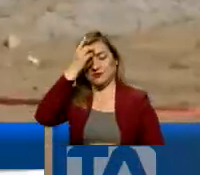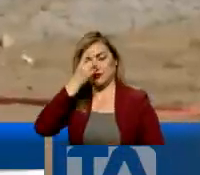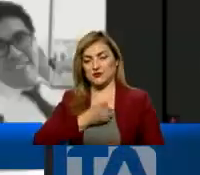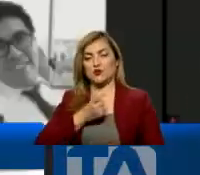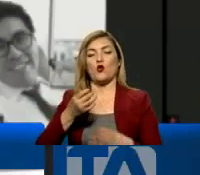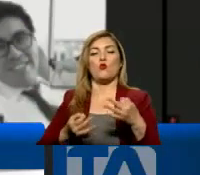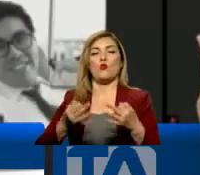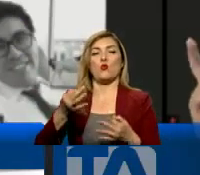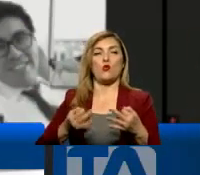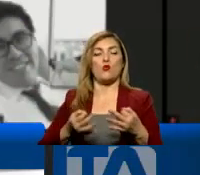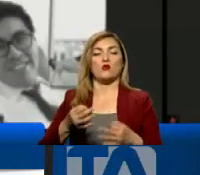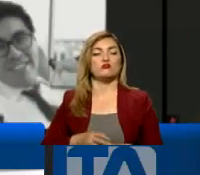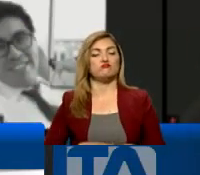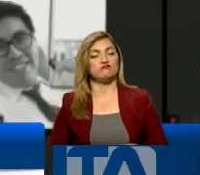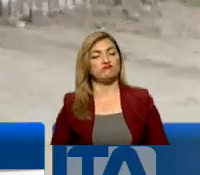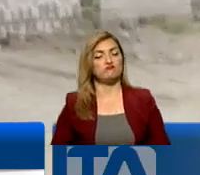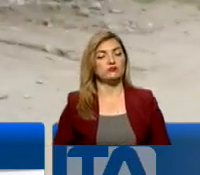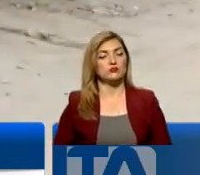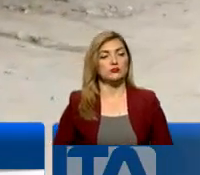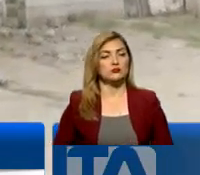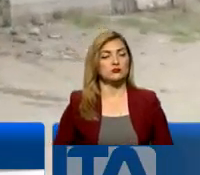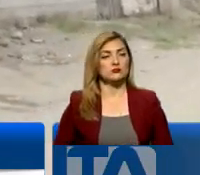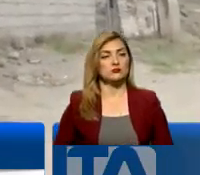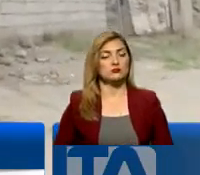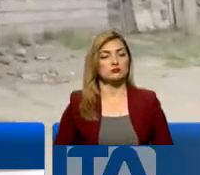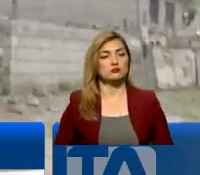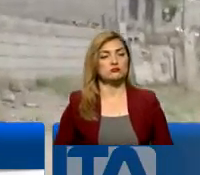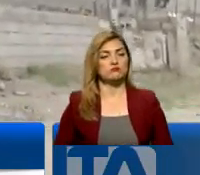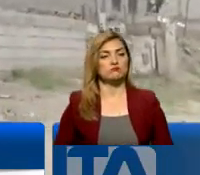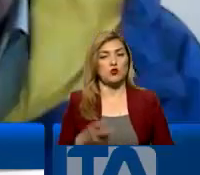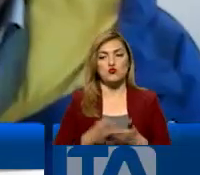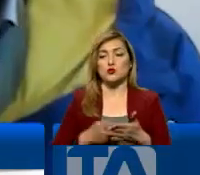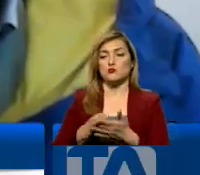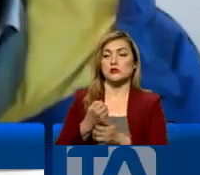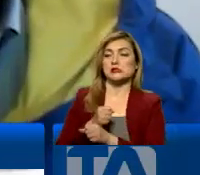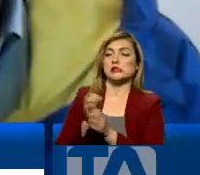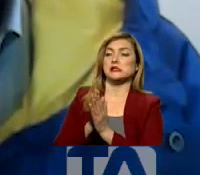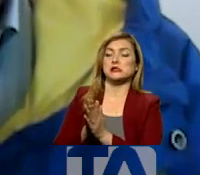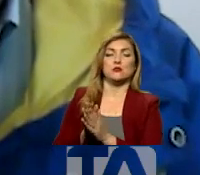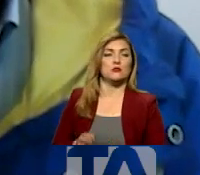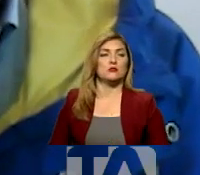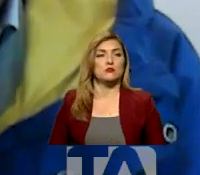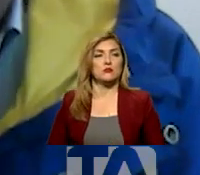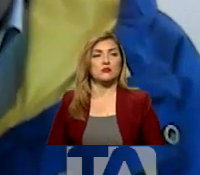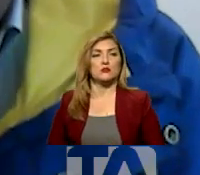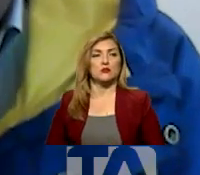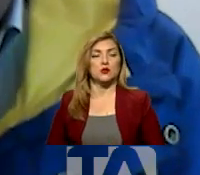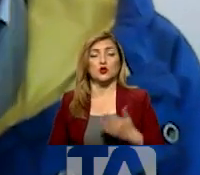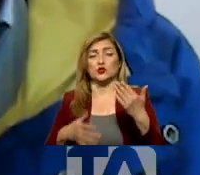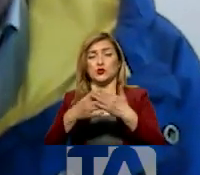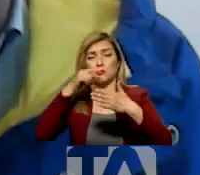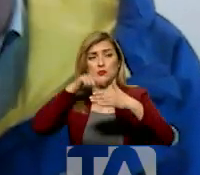del Tribunal Contencioso Administrativo sobre la apelación de las multas. Los toditos son invasores, ahí nadie